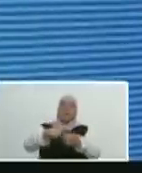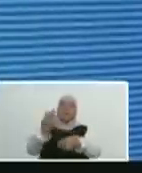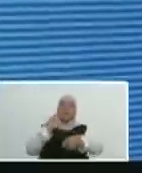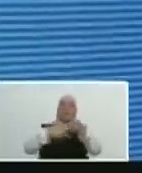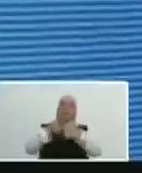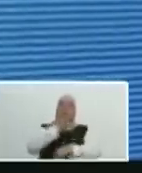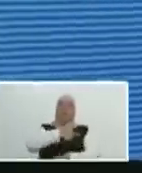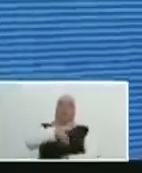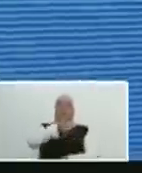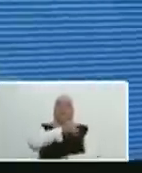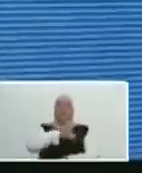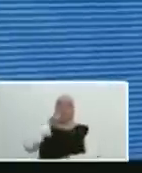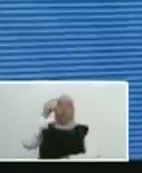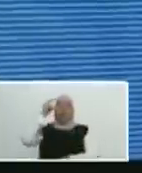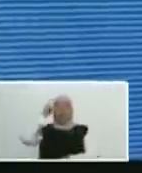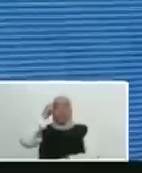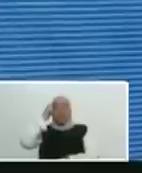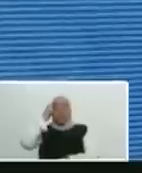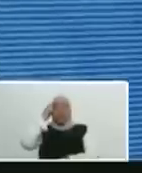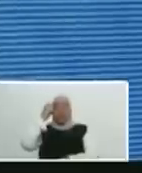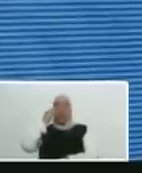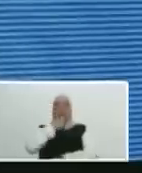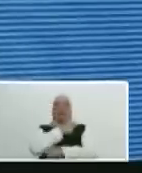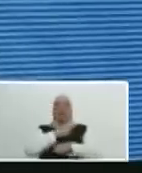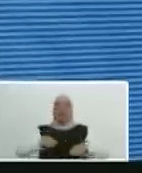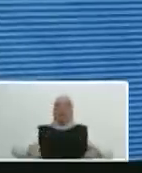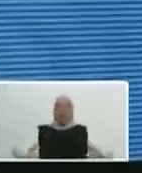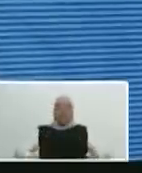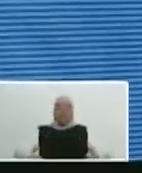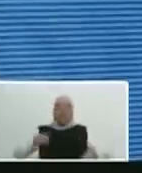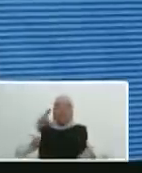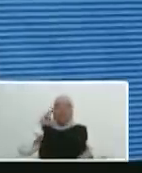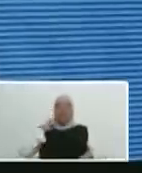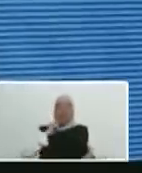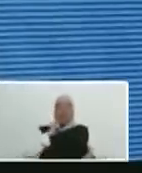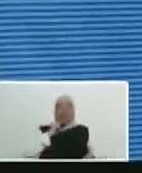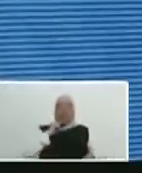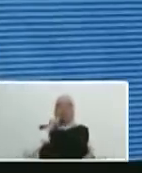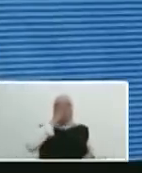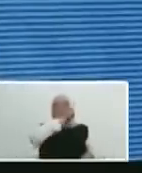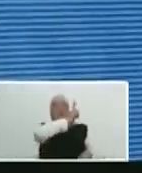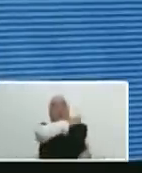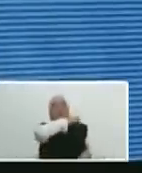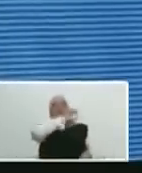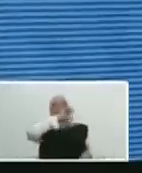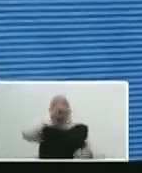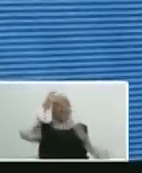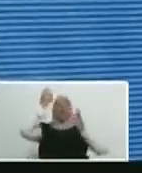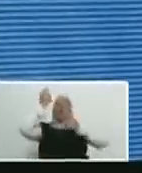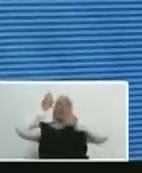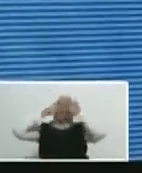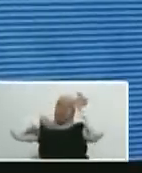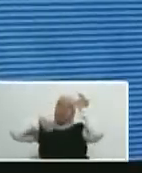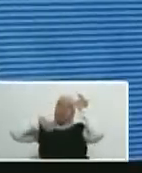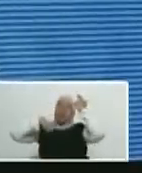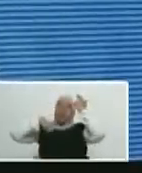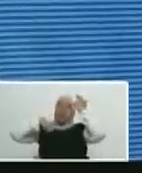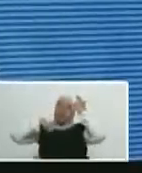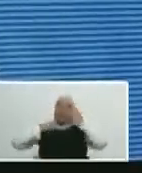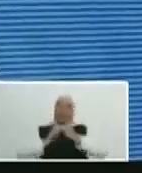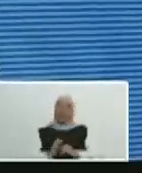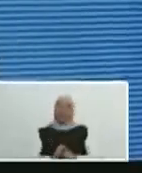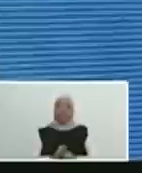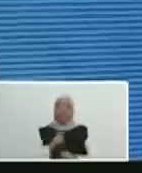de la gloriosa Armada Bolivariana, de nuestro comandante supremo y eterno Hugo Chávez,